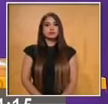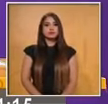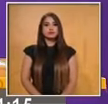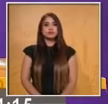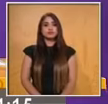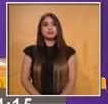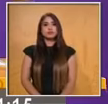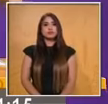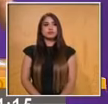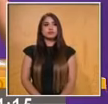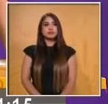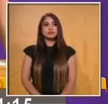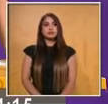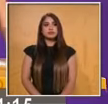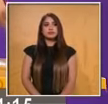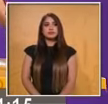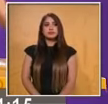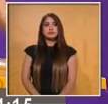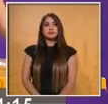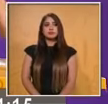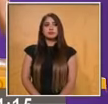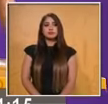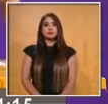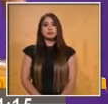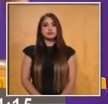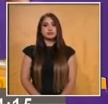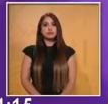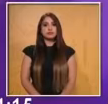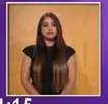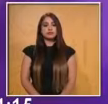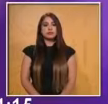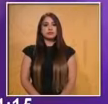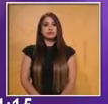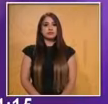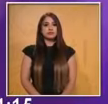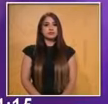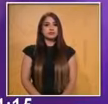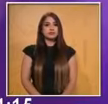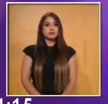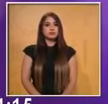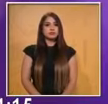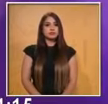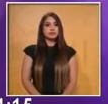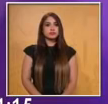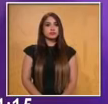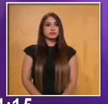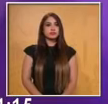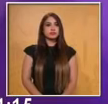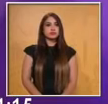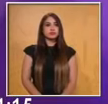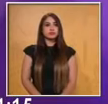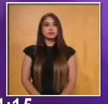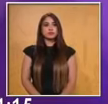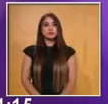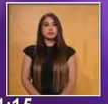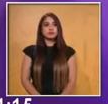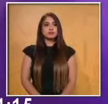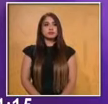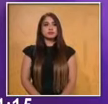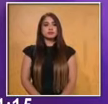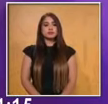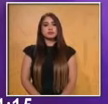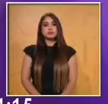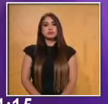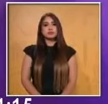la derecha bueno, de ellos. Bueno, la derecha en casita. Sí, la derecha de ustedes, pequeñitos. Y con nuestra mano izquierda vas a doblar los